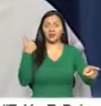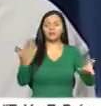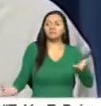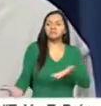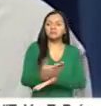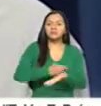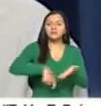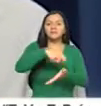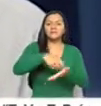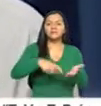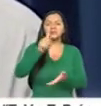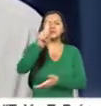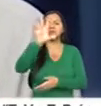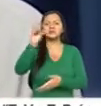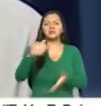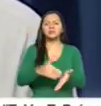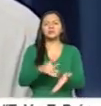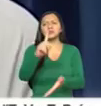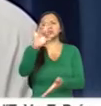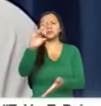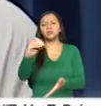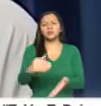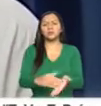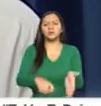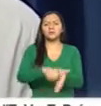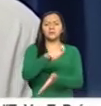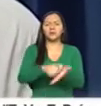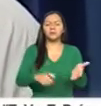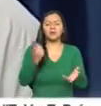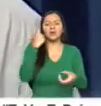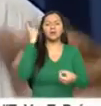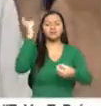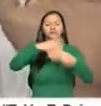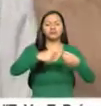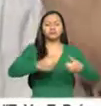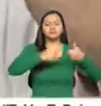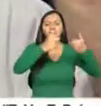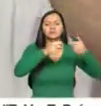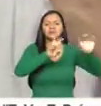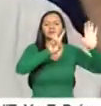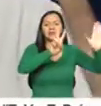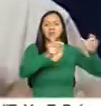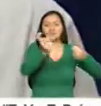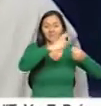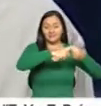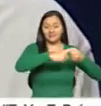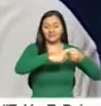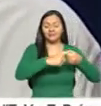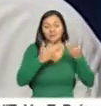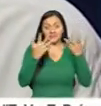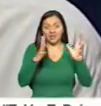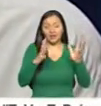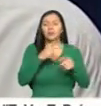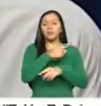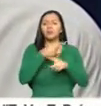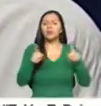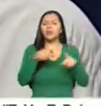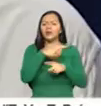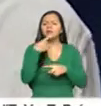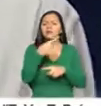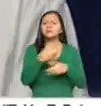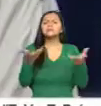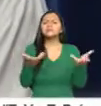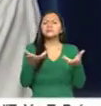millones, creo que ha reunido 150.000, 180.000 firmas para su partido Adelante, Ecuador, Adelante. ¿Okay? Entonces,